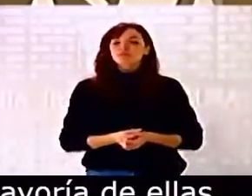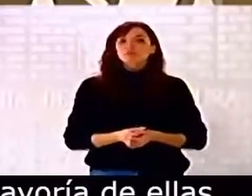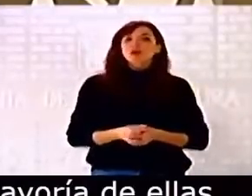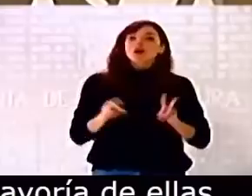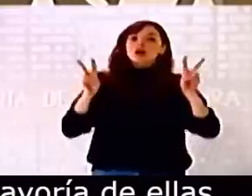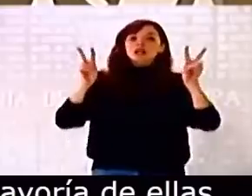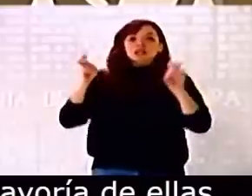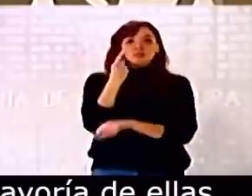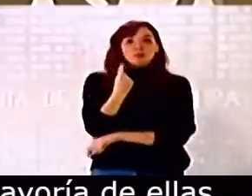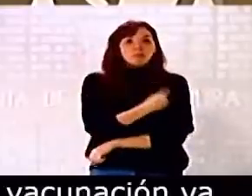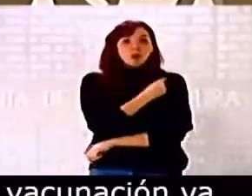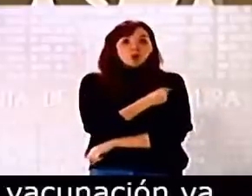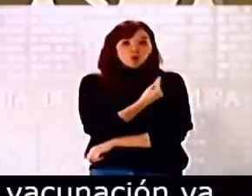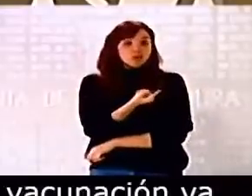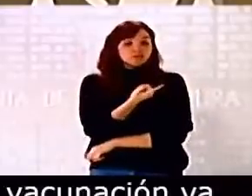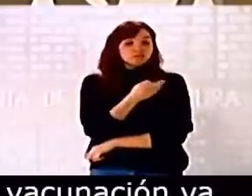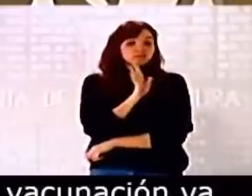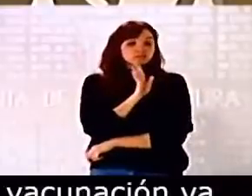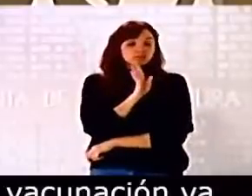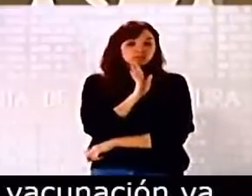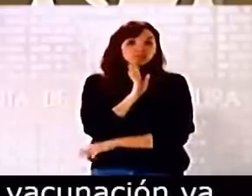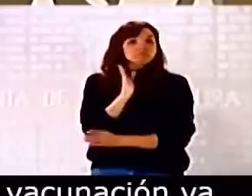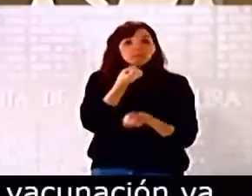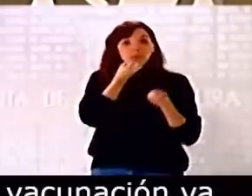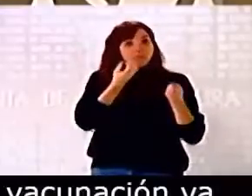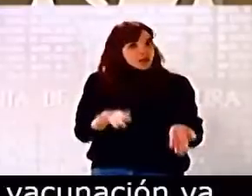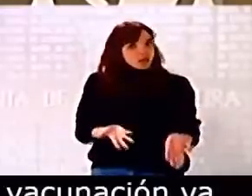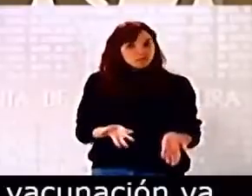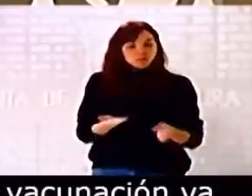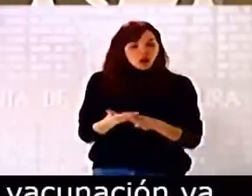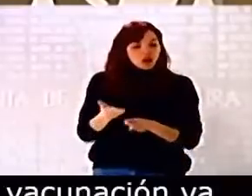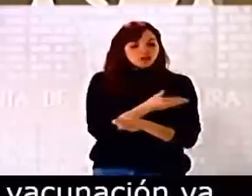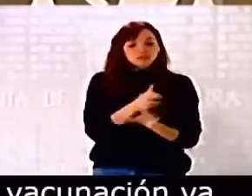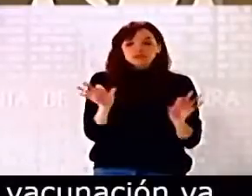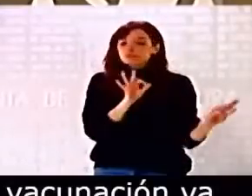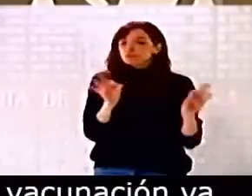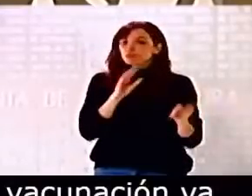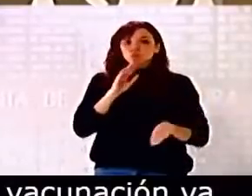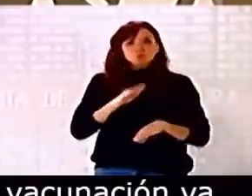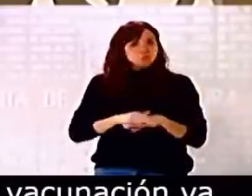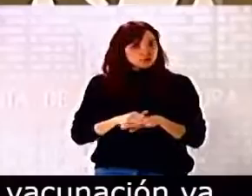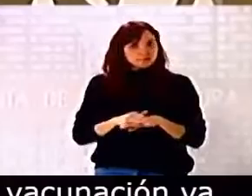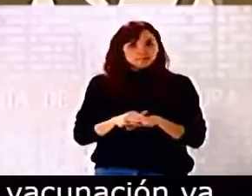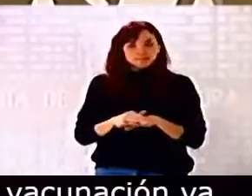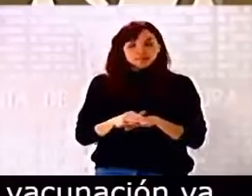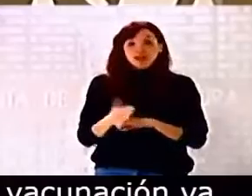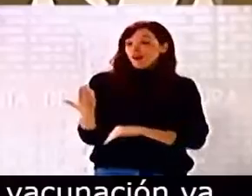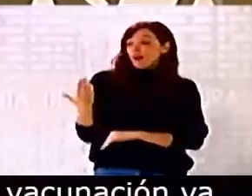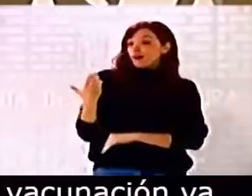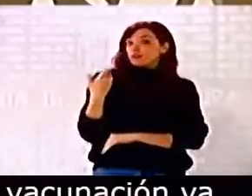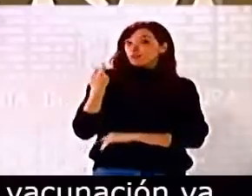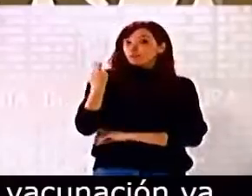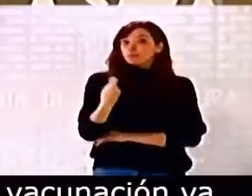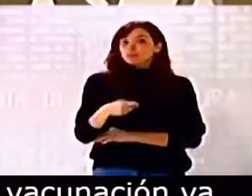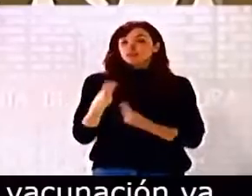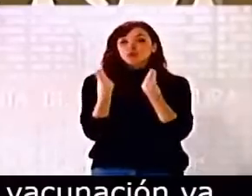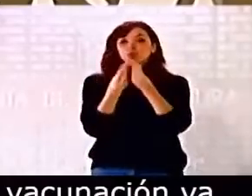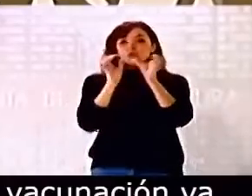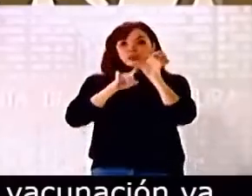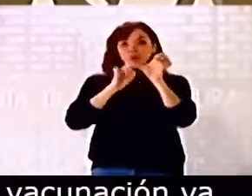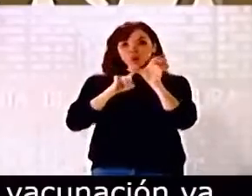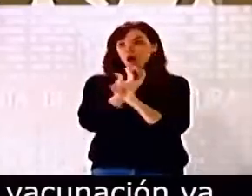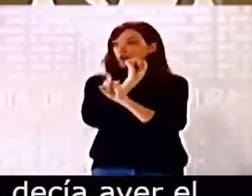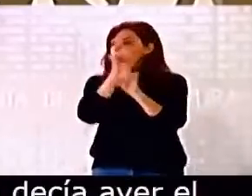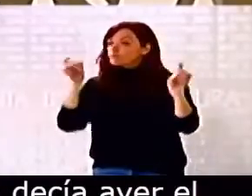bien, va según lo que teníamos planificado, que, como decía ayer el presidente de la Junta de Extremadura,